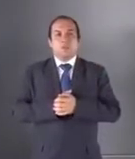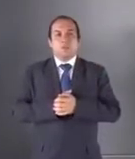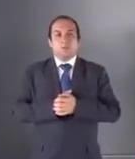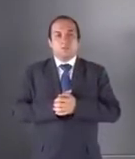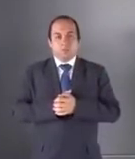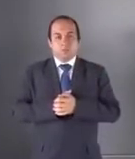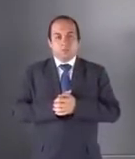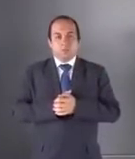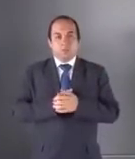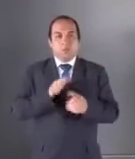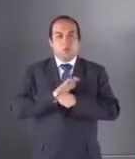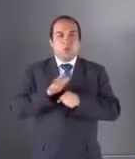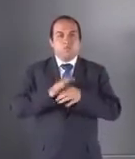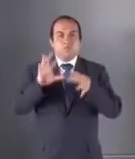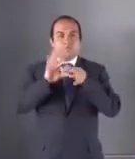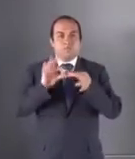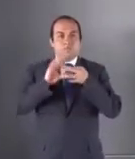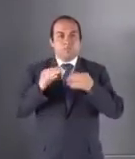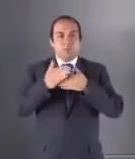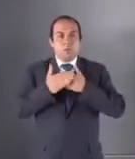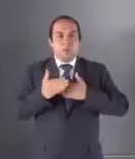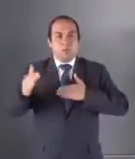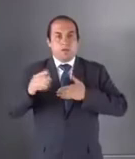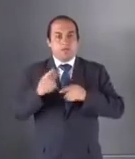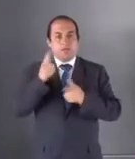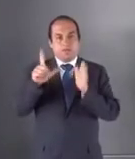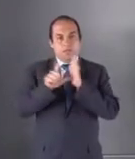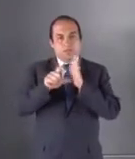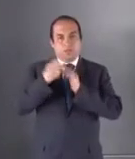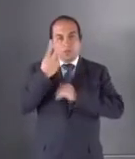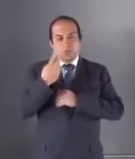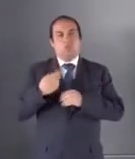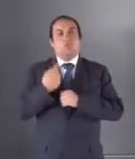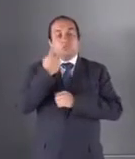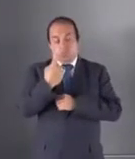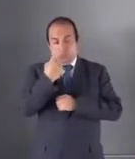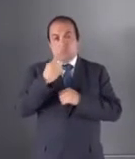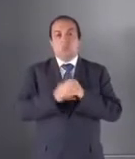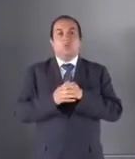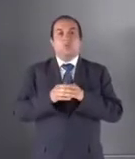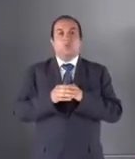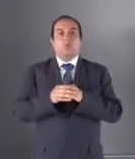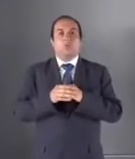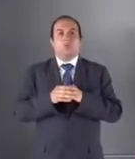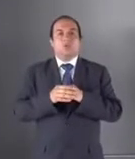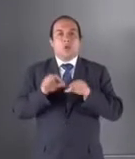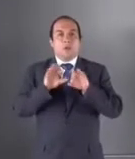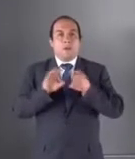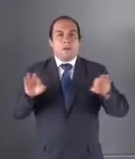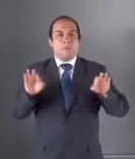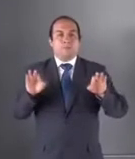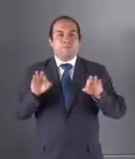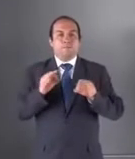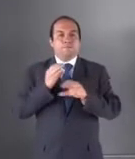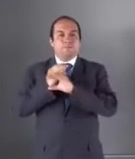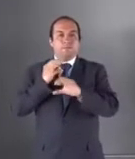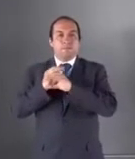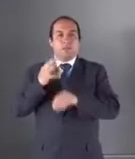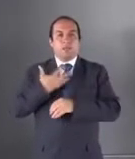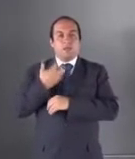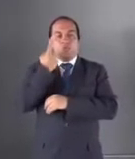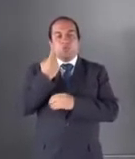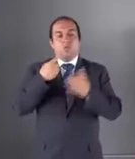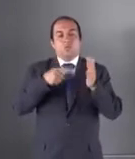la línea 1 del cablebús. Adelante. Bueno, como saben, brevemente, tiene 9.2 kilómetros